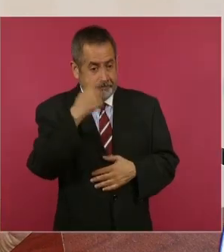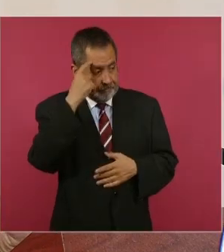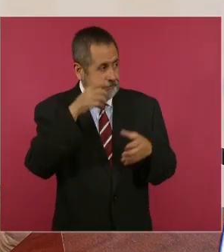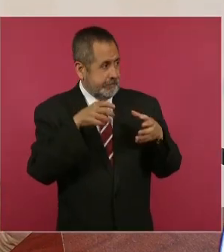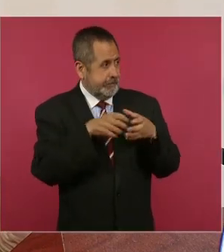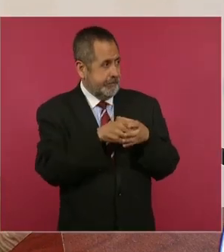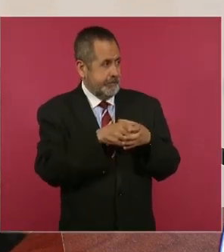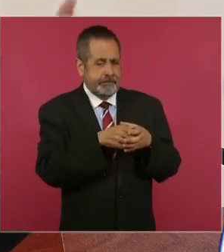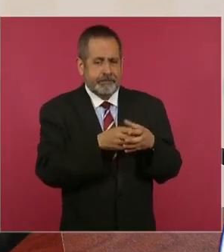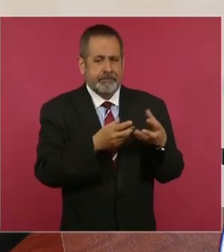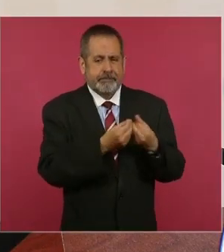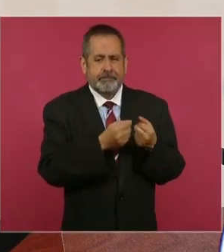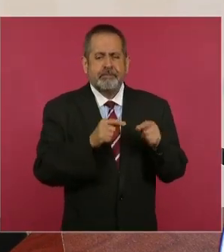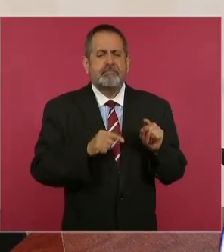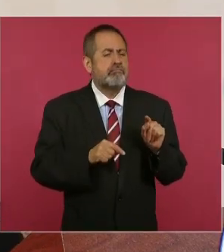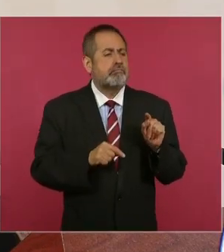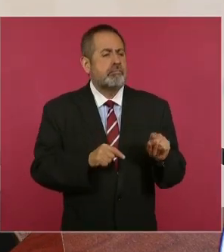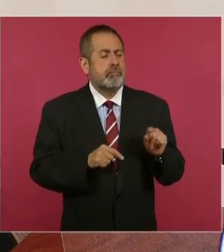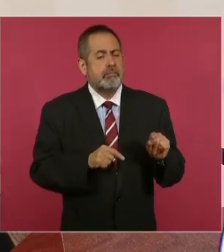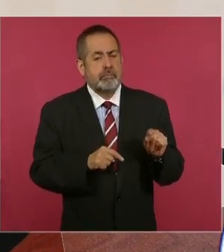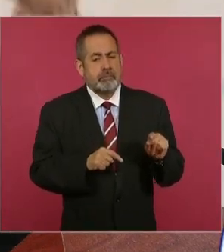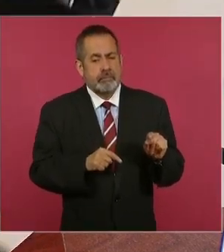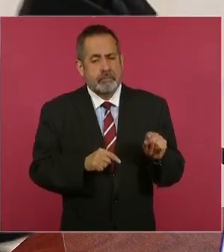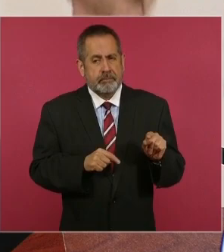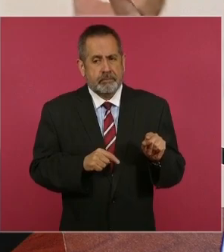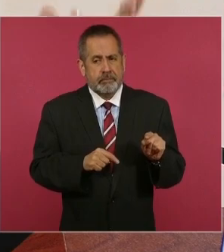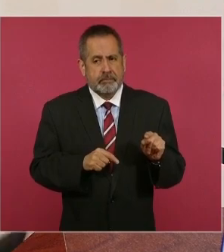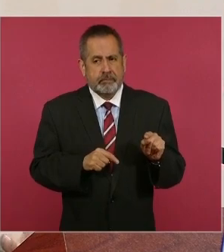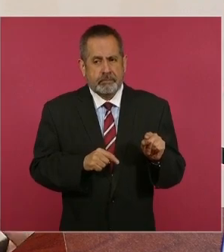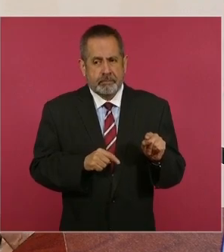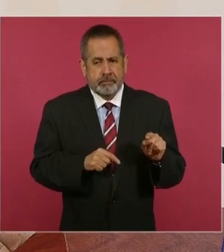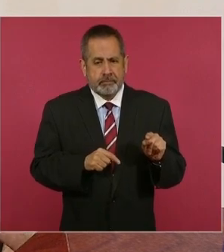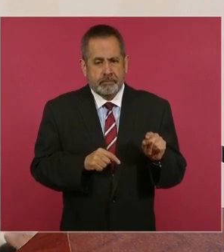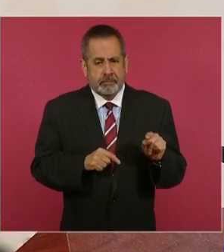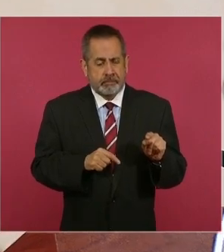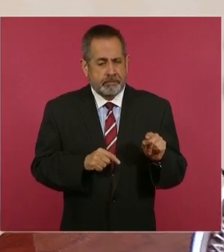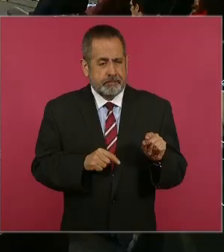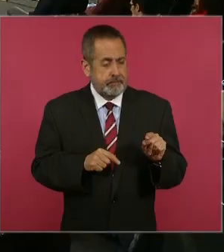oligárquico en los hechos tiene